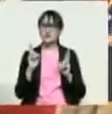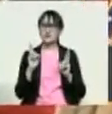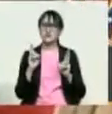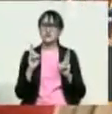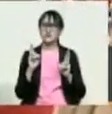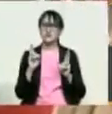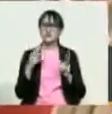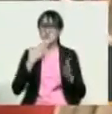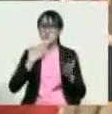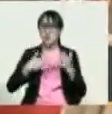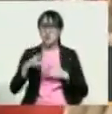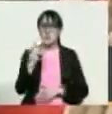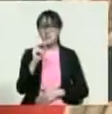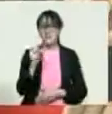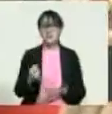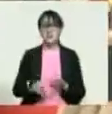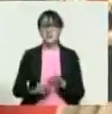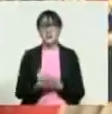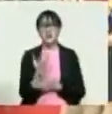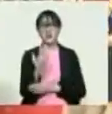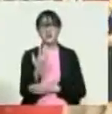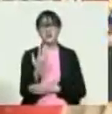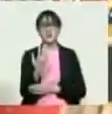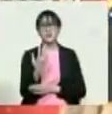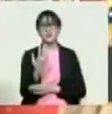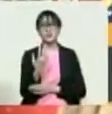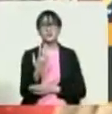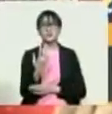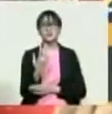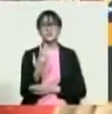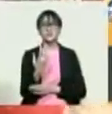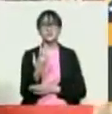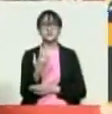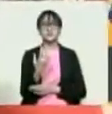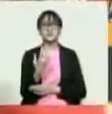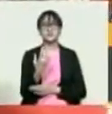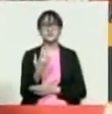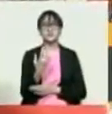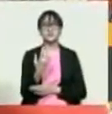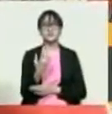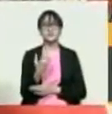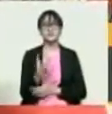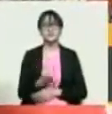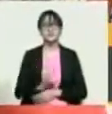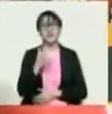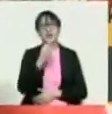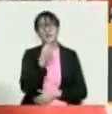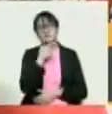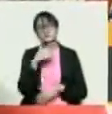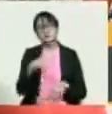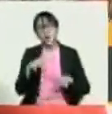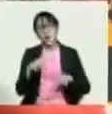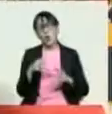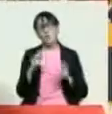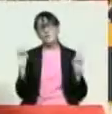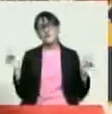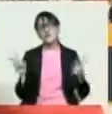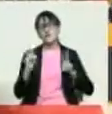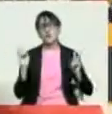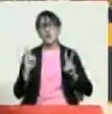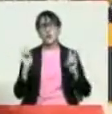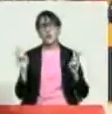para el próximo 20 de mayo la más hermosa victoria popular